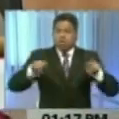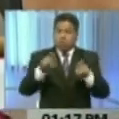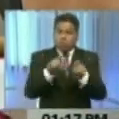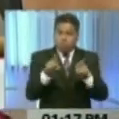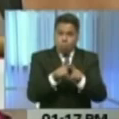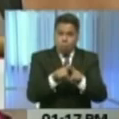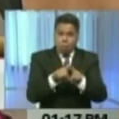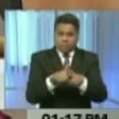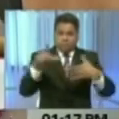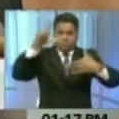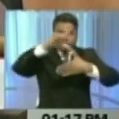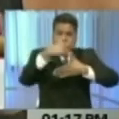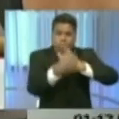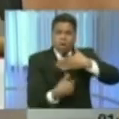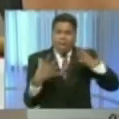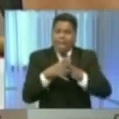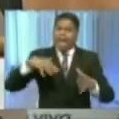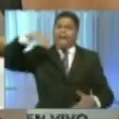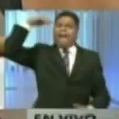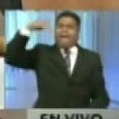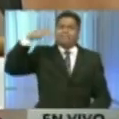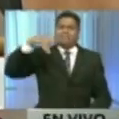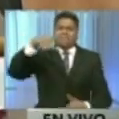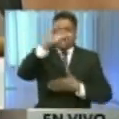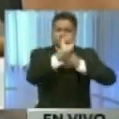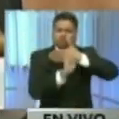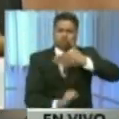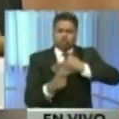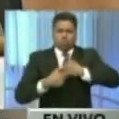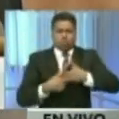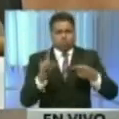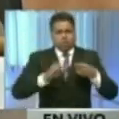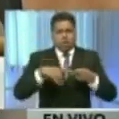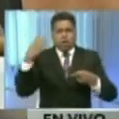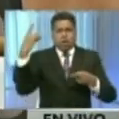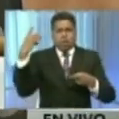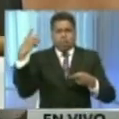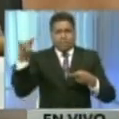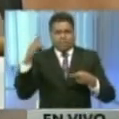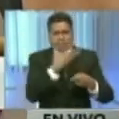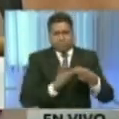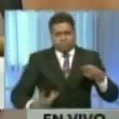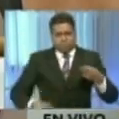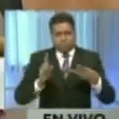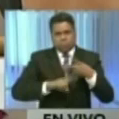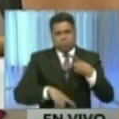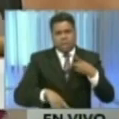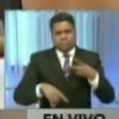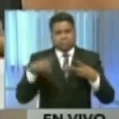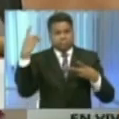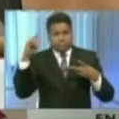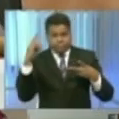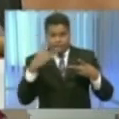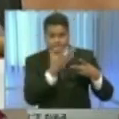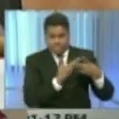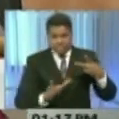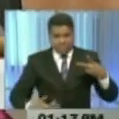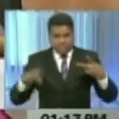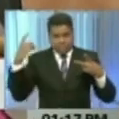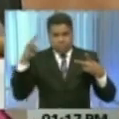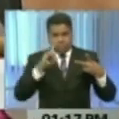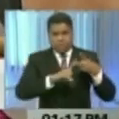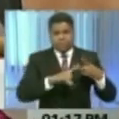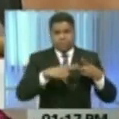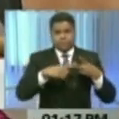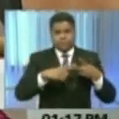Lula da Silva, comandante Hugo Chávez, Néstor Kirchner y otros presidentes, presidente Evo Morales, que también se